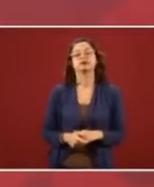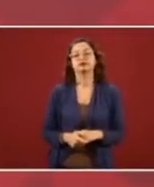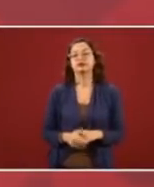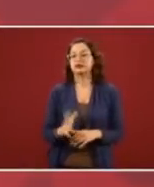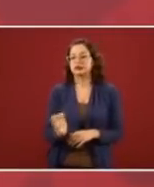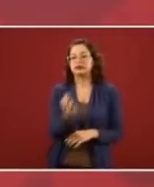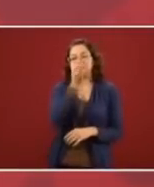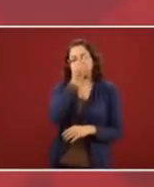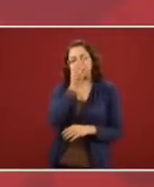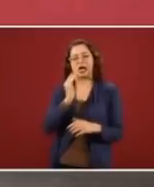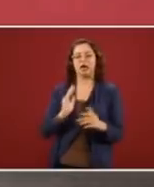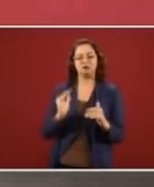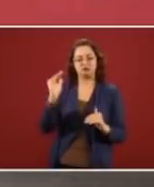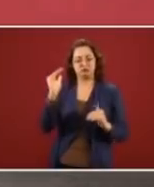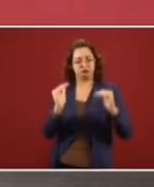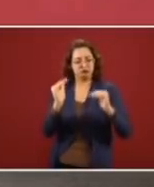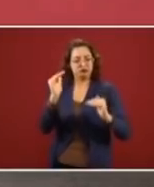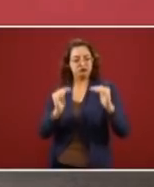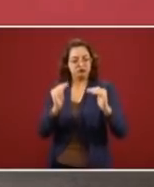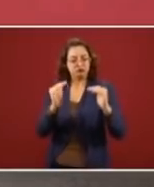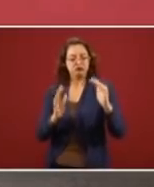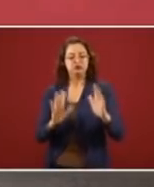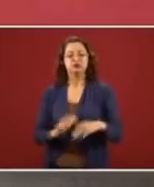ahí va.